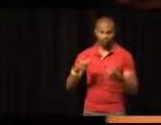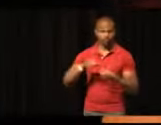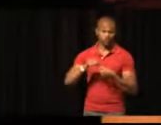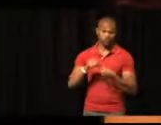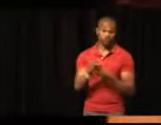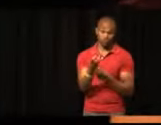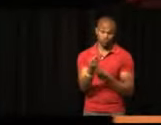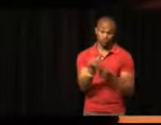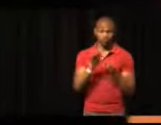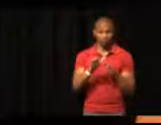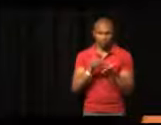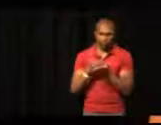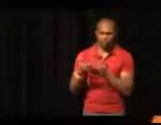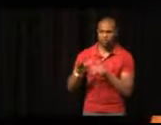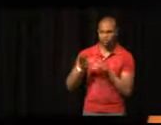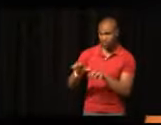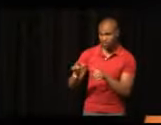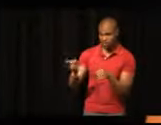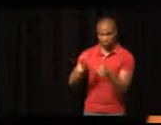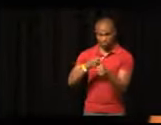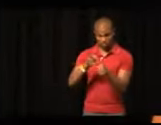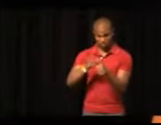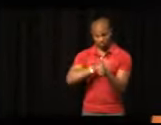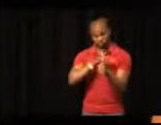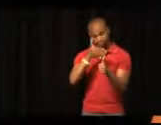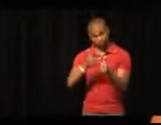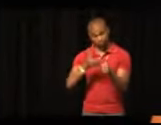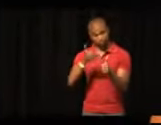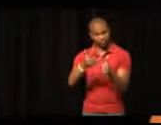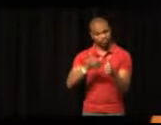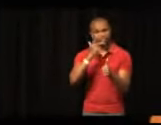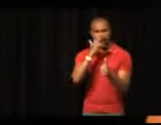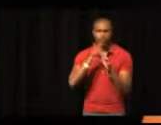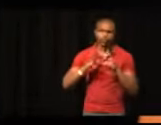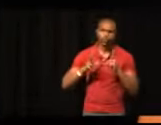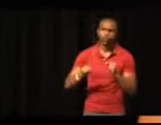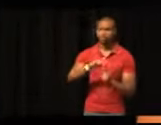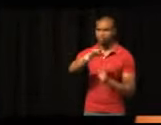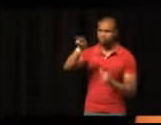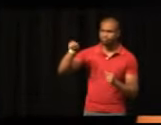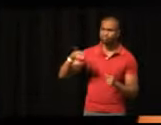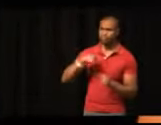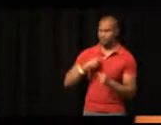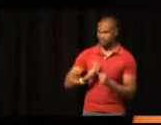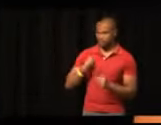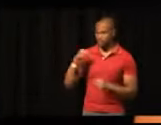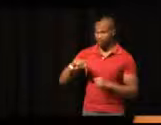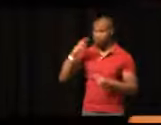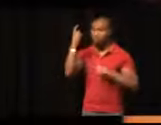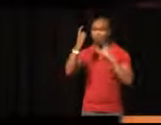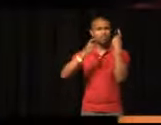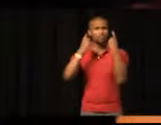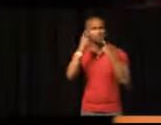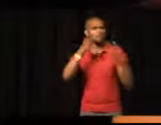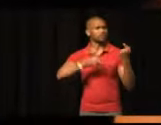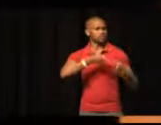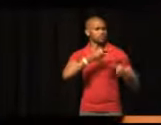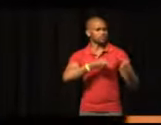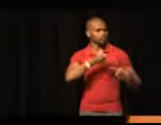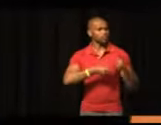logremos esta ganancia, tenemos mucho por hacer, pero una iniciativa como esta es un primer paso. Creo que todos los que estamos aquí de alguna manera están preocupados con